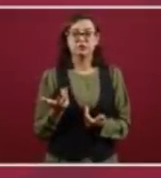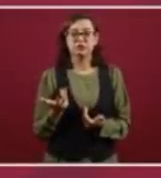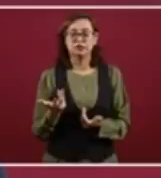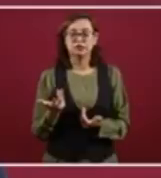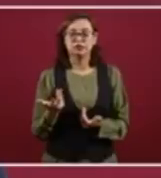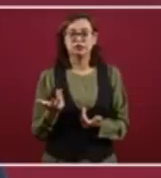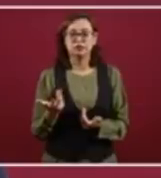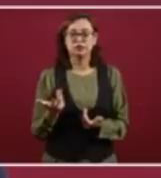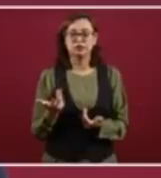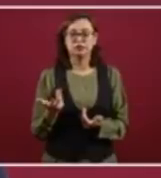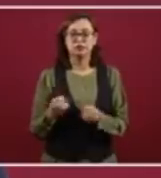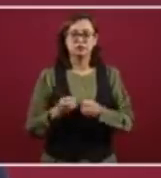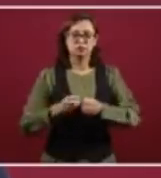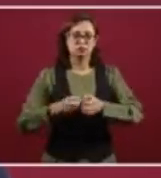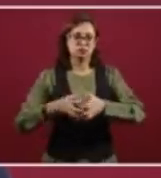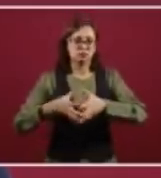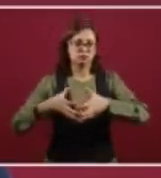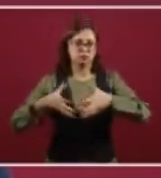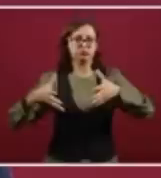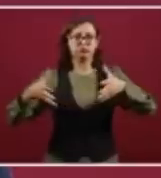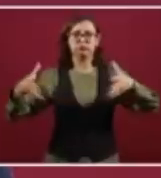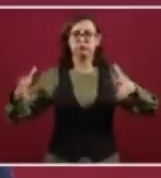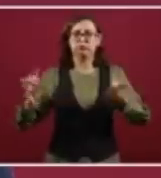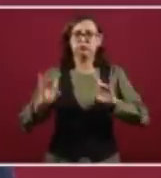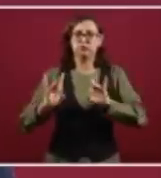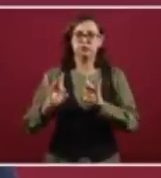desenvolvió, que se produjo